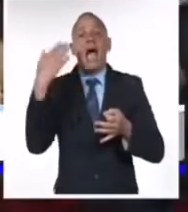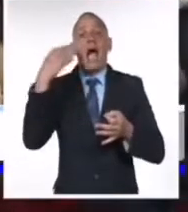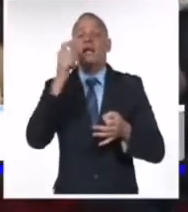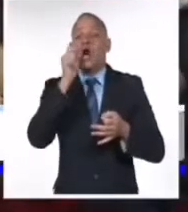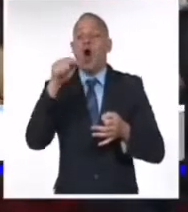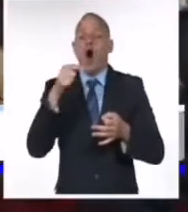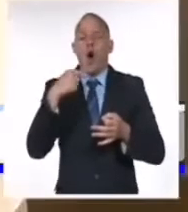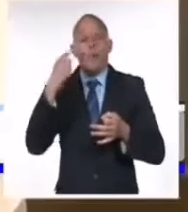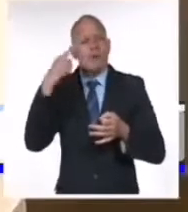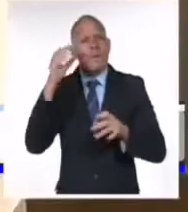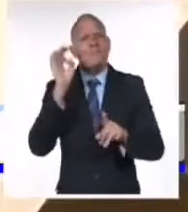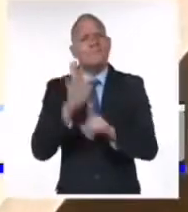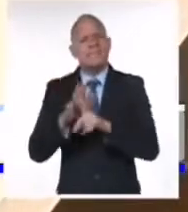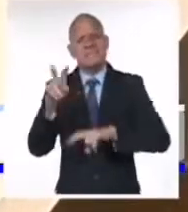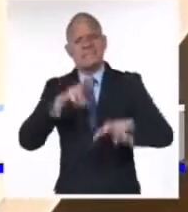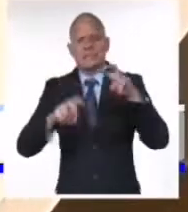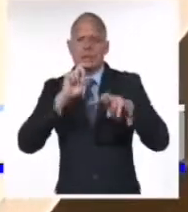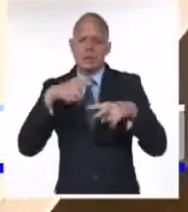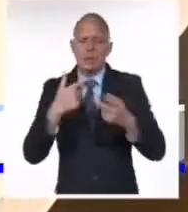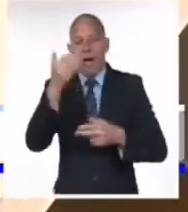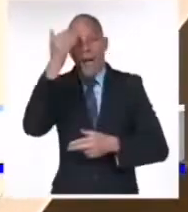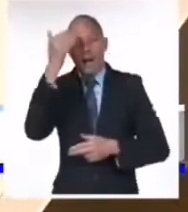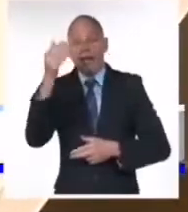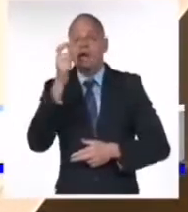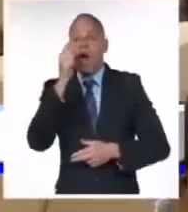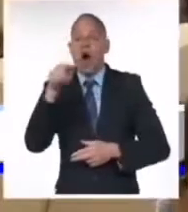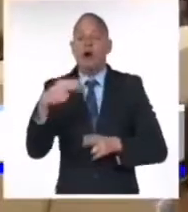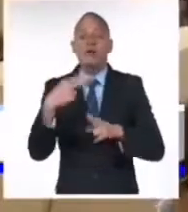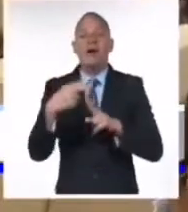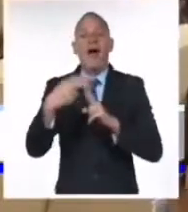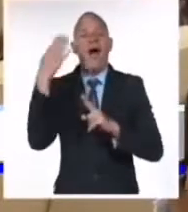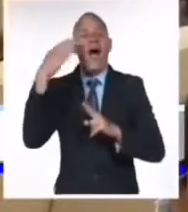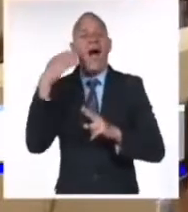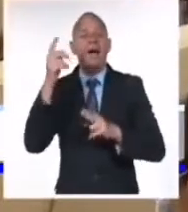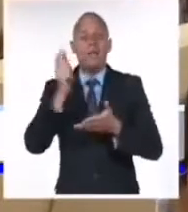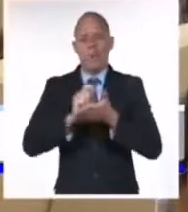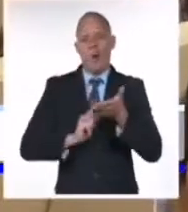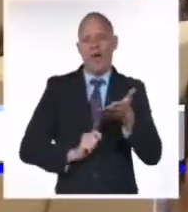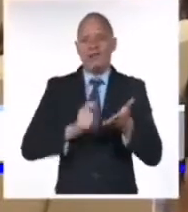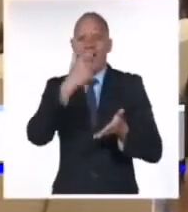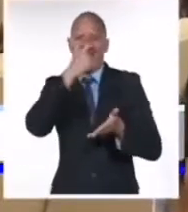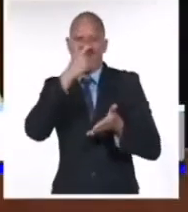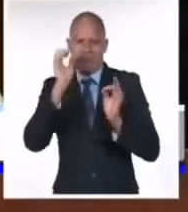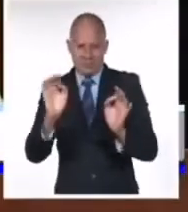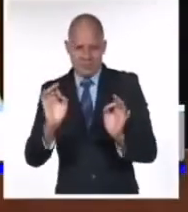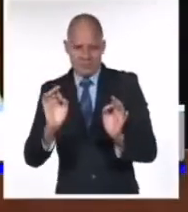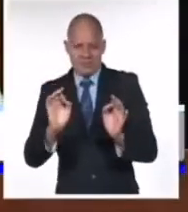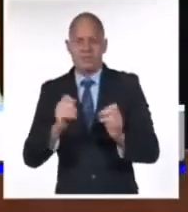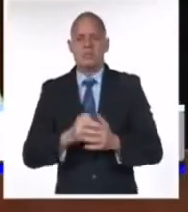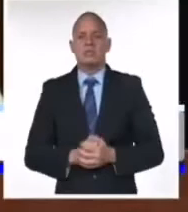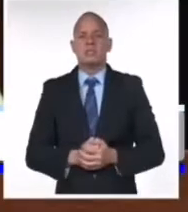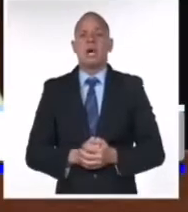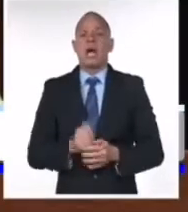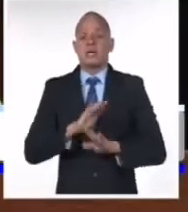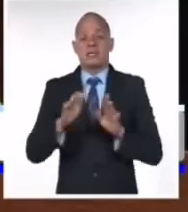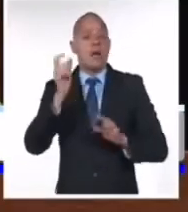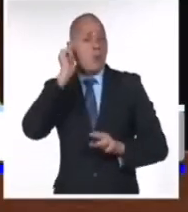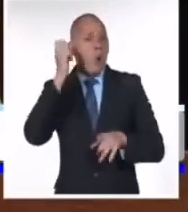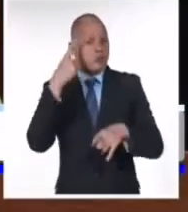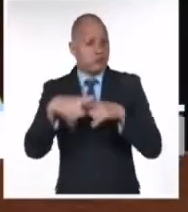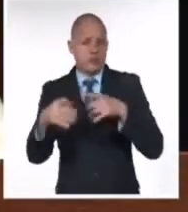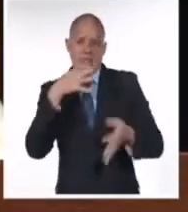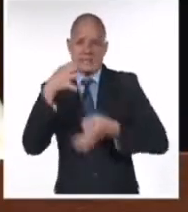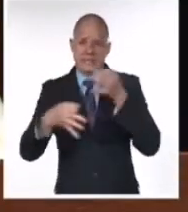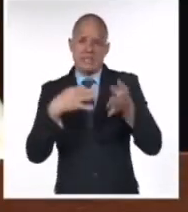gracias a Nicolás Guillén y resaltó la importancia del análisis de la problemática racial. La doctora Lázara Menéndez destacó la actualidad